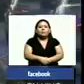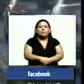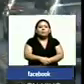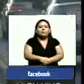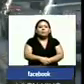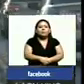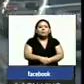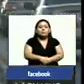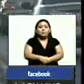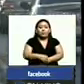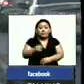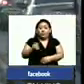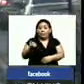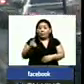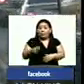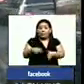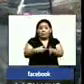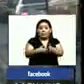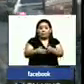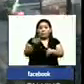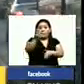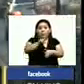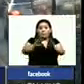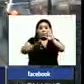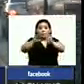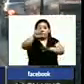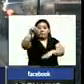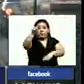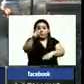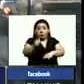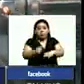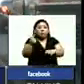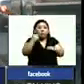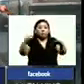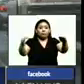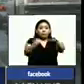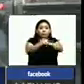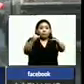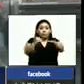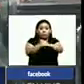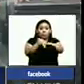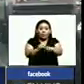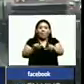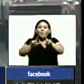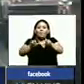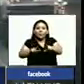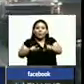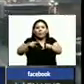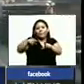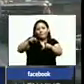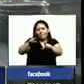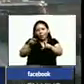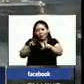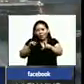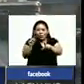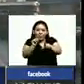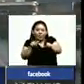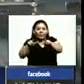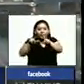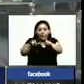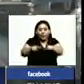A partir del lunes 19 de agosto, los conductores que circulan con placas provisionales Tanto automóviles como